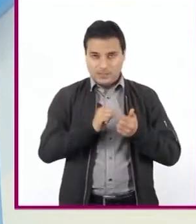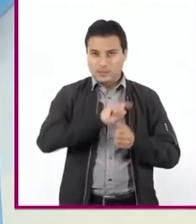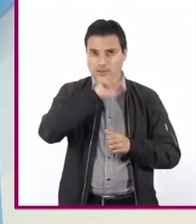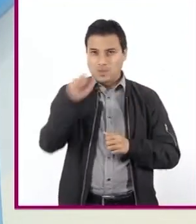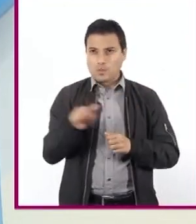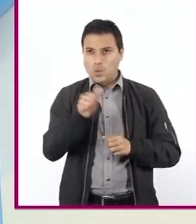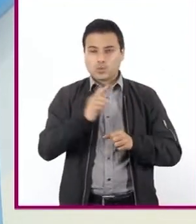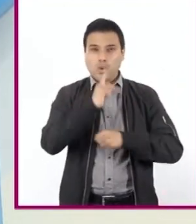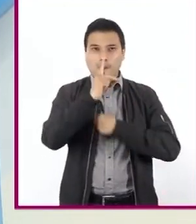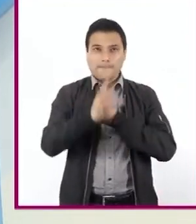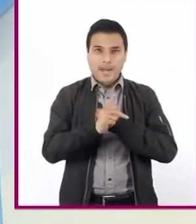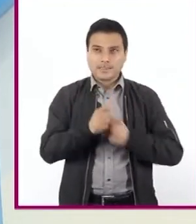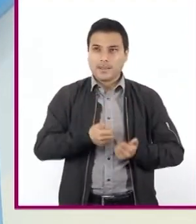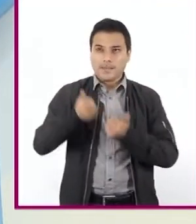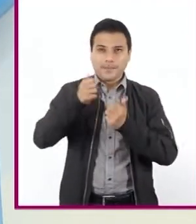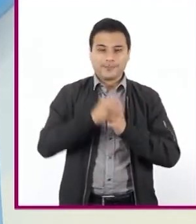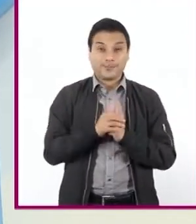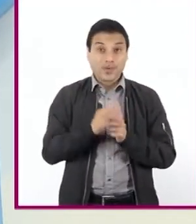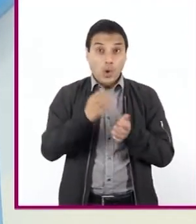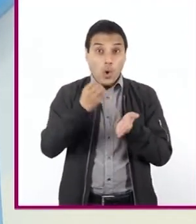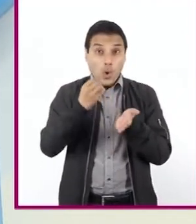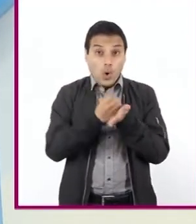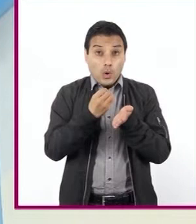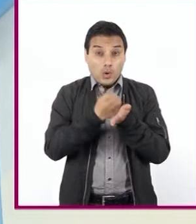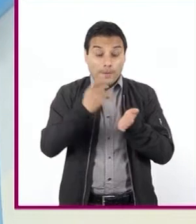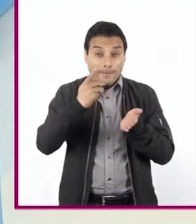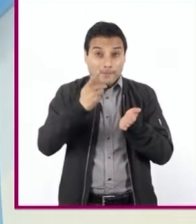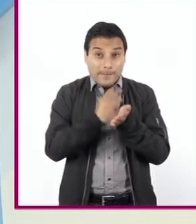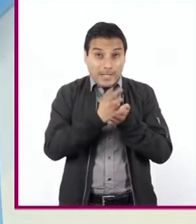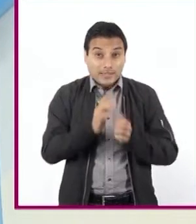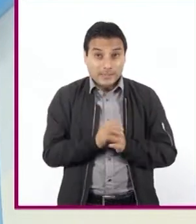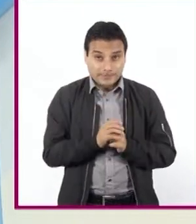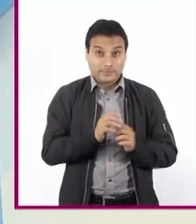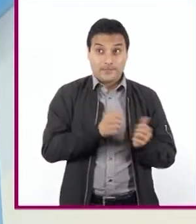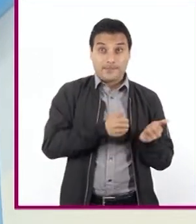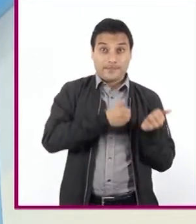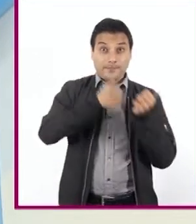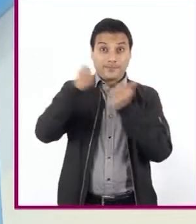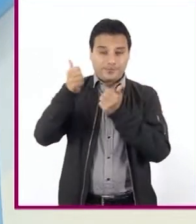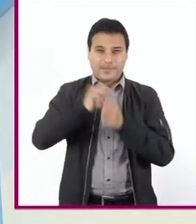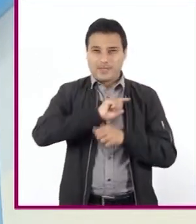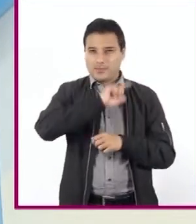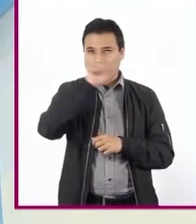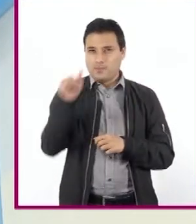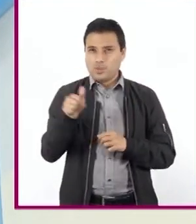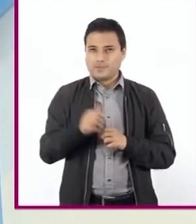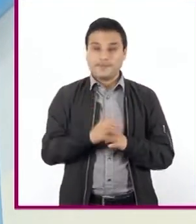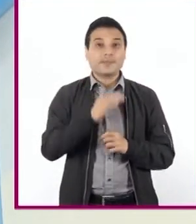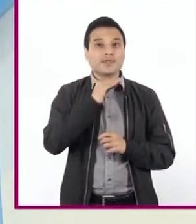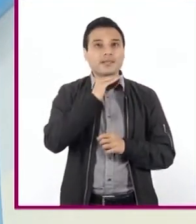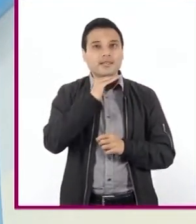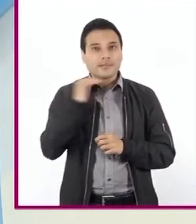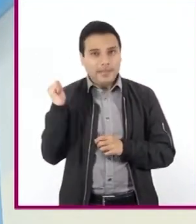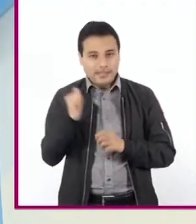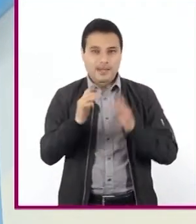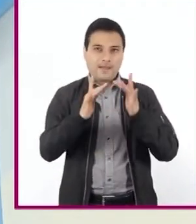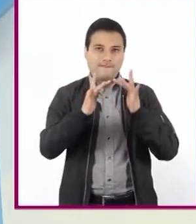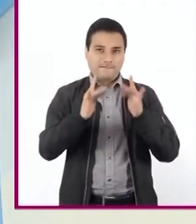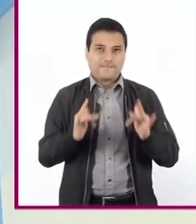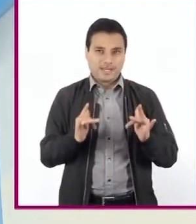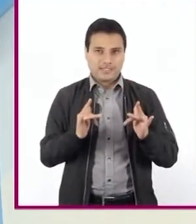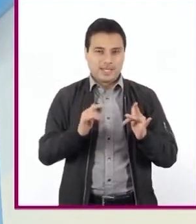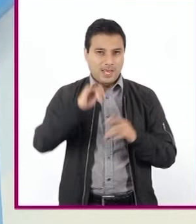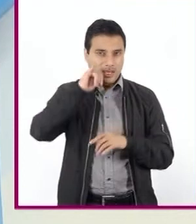España, y el oro y la plata cruzaban para dar vida y energía a Alemania, a Francia,